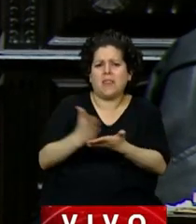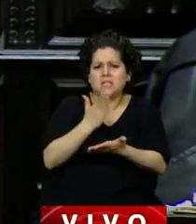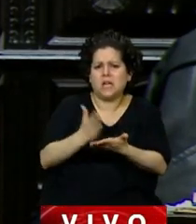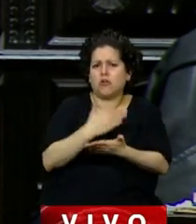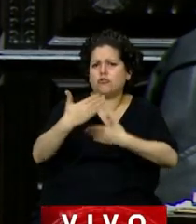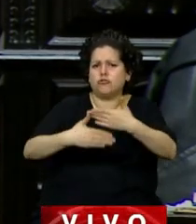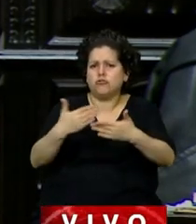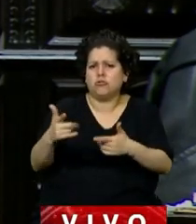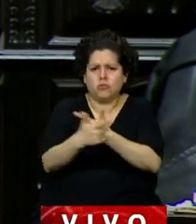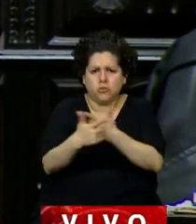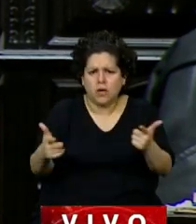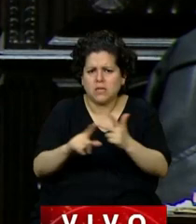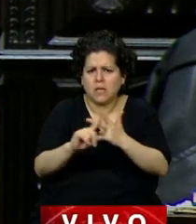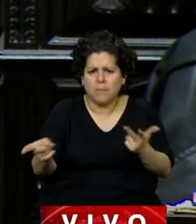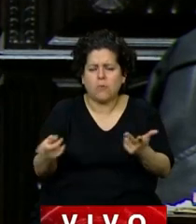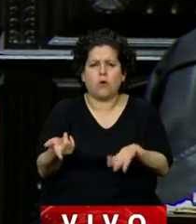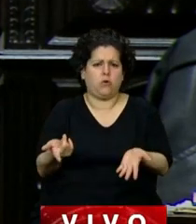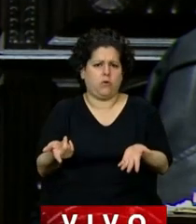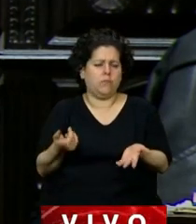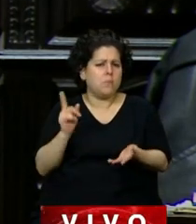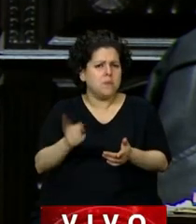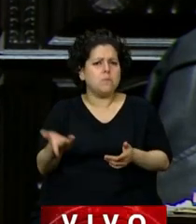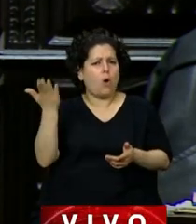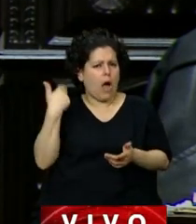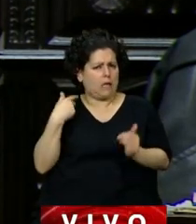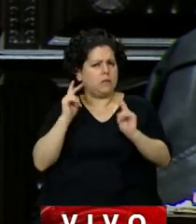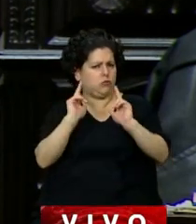de nuestro país. Como dije al principio,